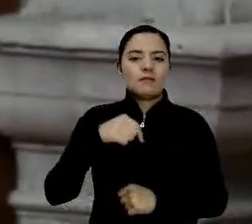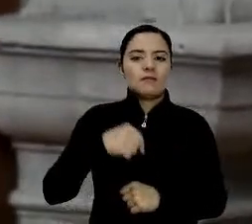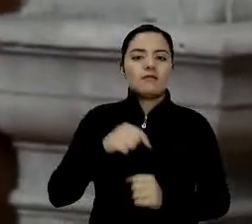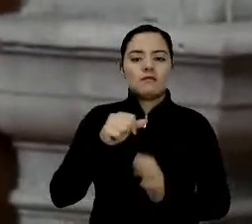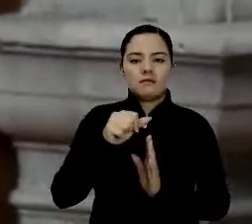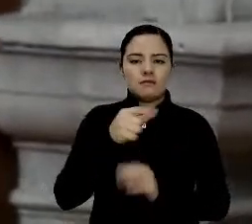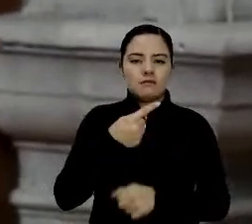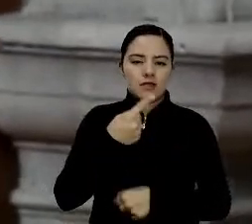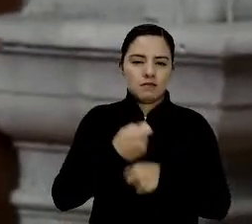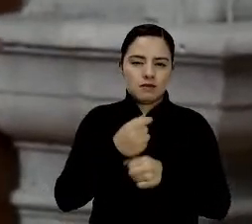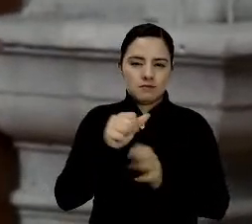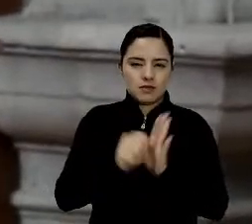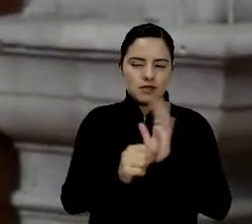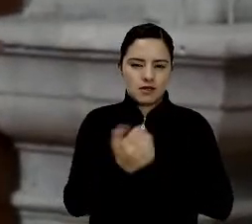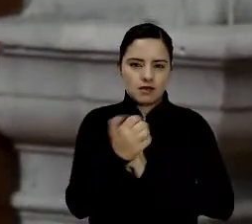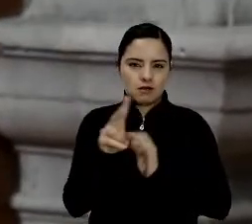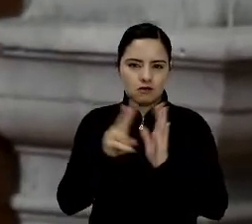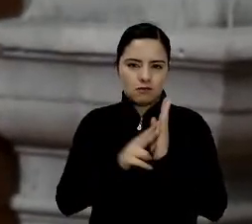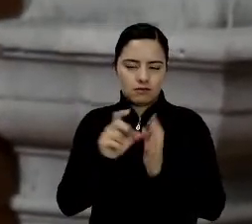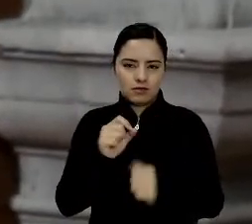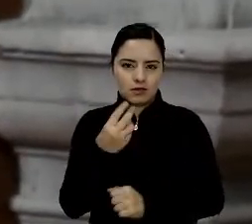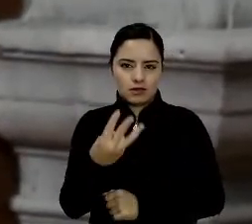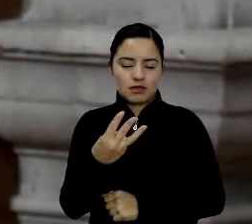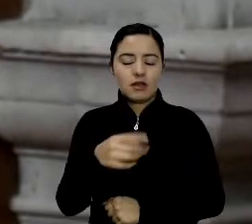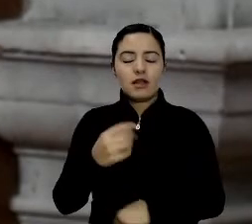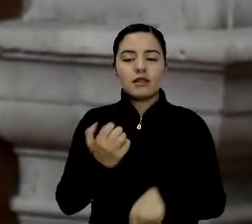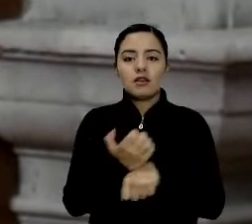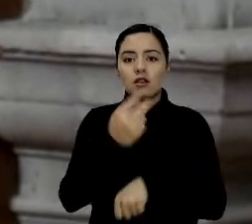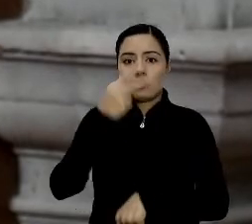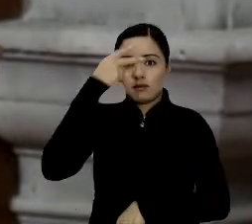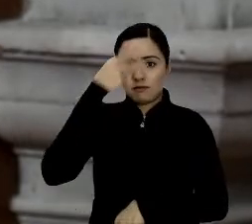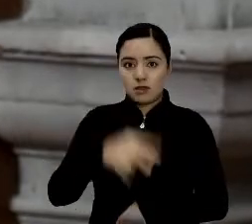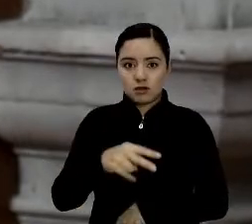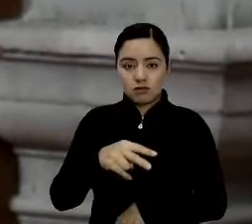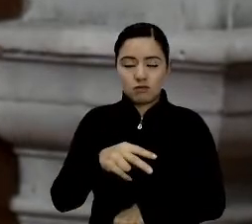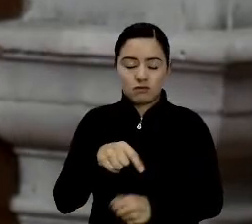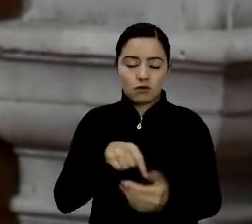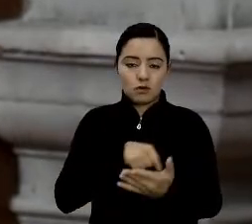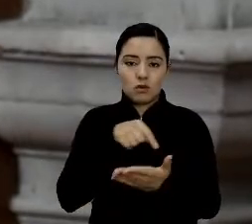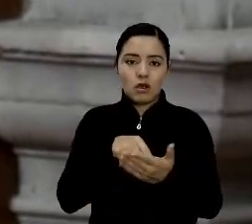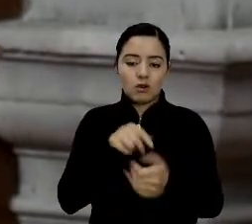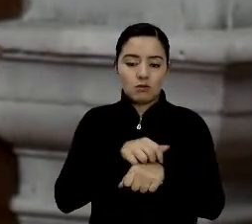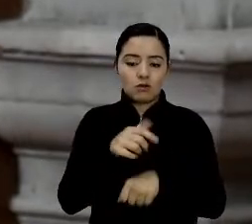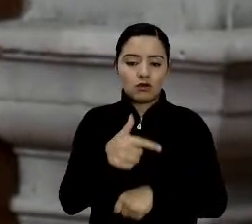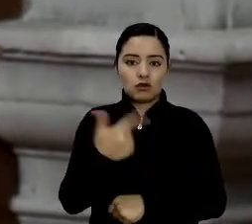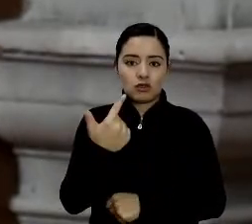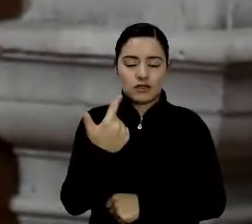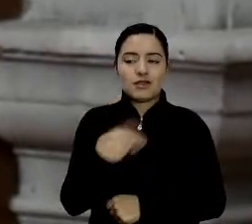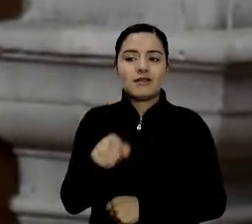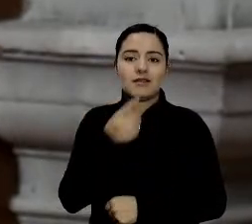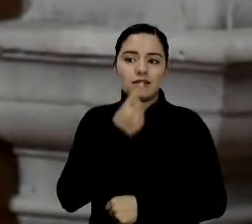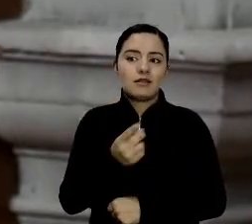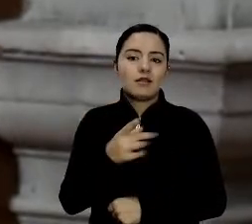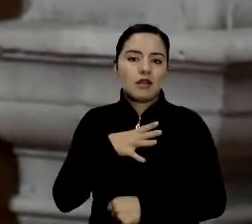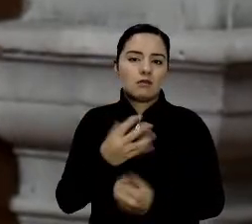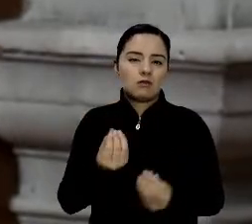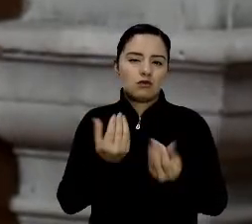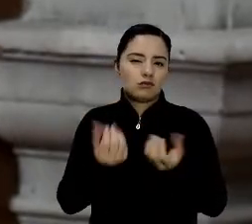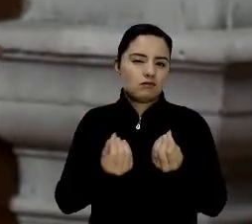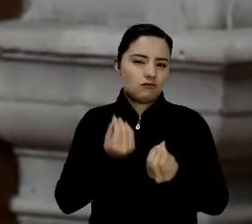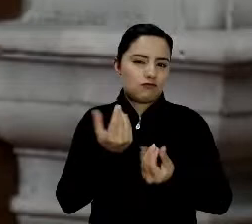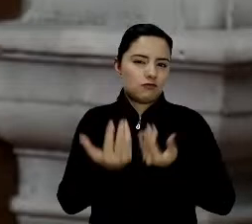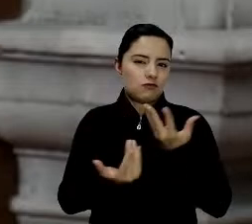México ocupa el 11º lugar en cuanto a hectáreas afectadas por incendios, registrándose 24 incendios de